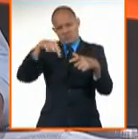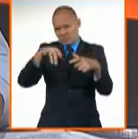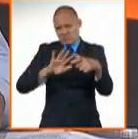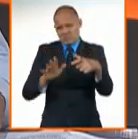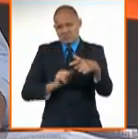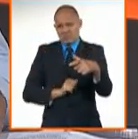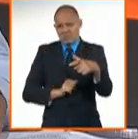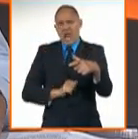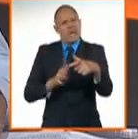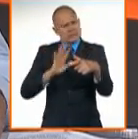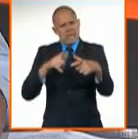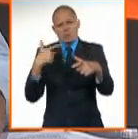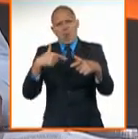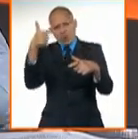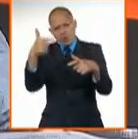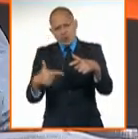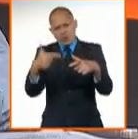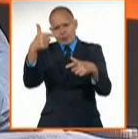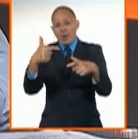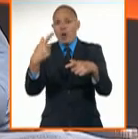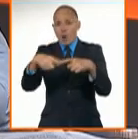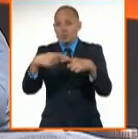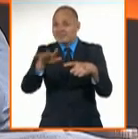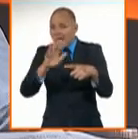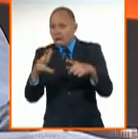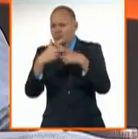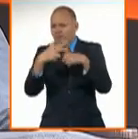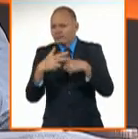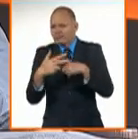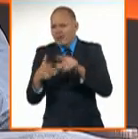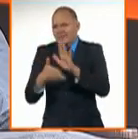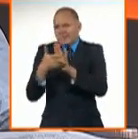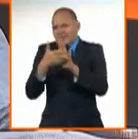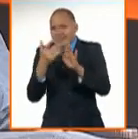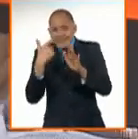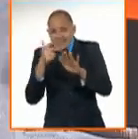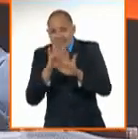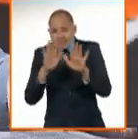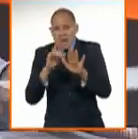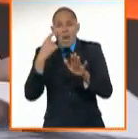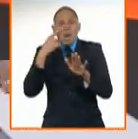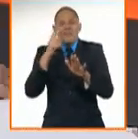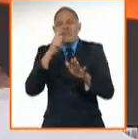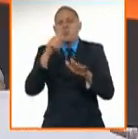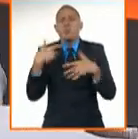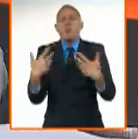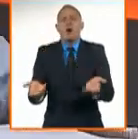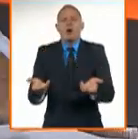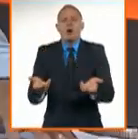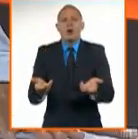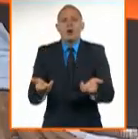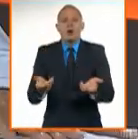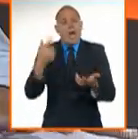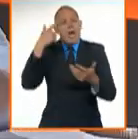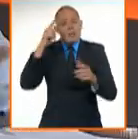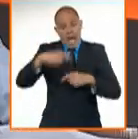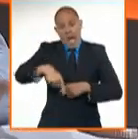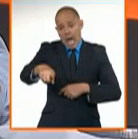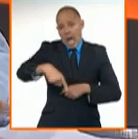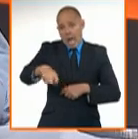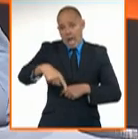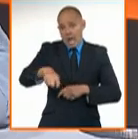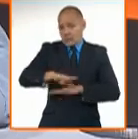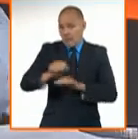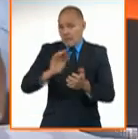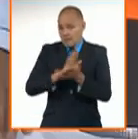mantenimiento que debe estar concluyendo para el día 30 de este mes de mayo nosotros